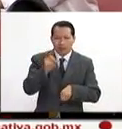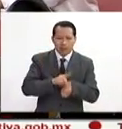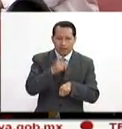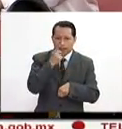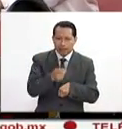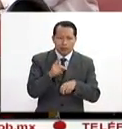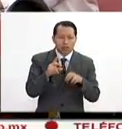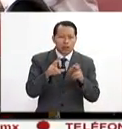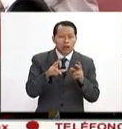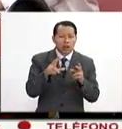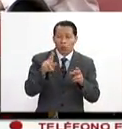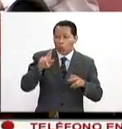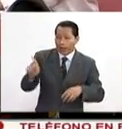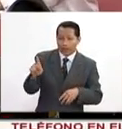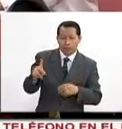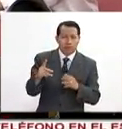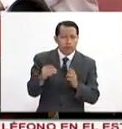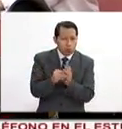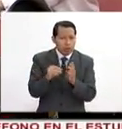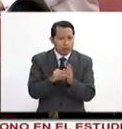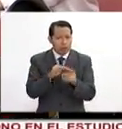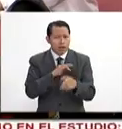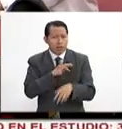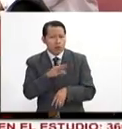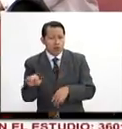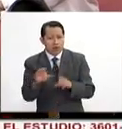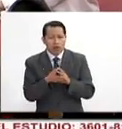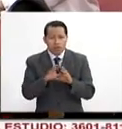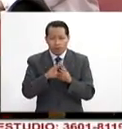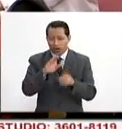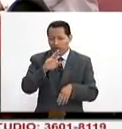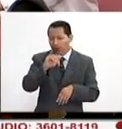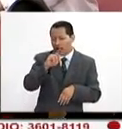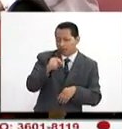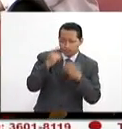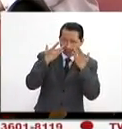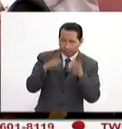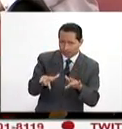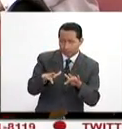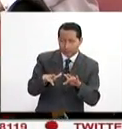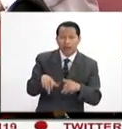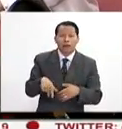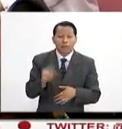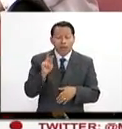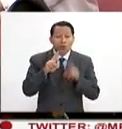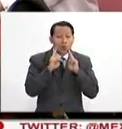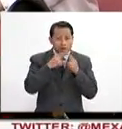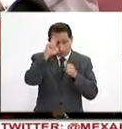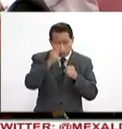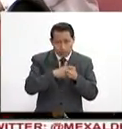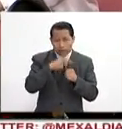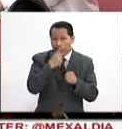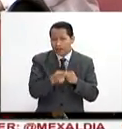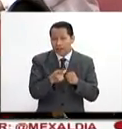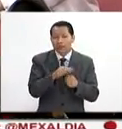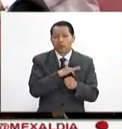Reino Unido todavía estaba a tiempo de dejar este proceso. Sin embargo, la Unión Europea dijo muy claro que